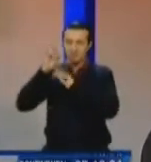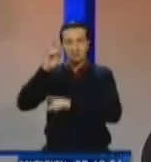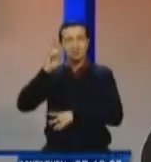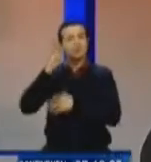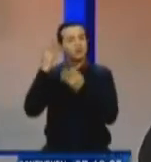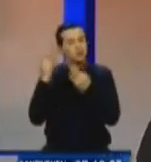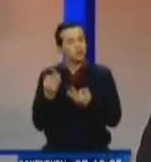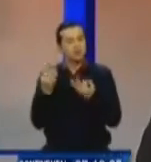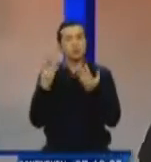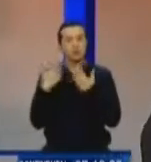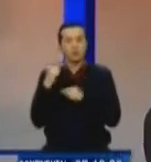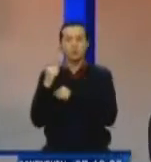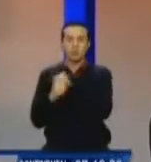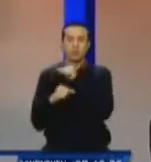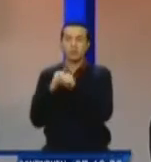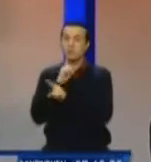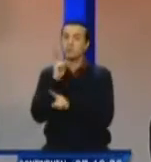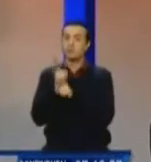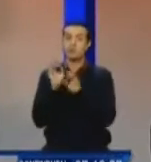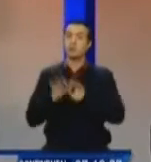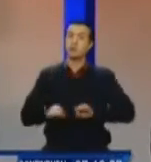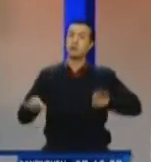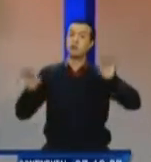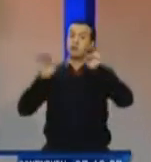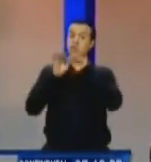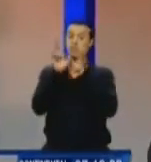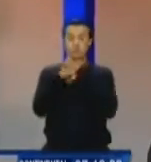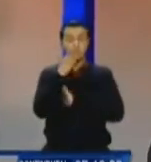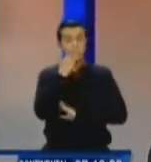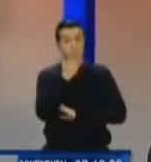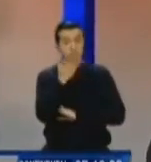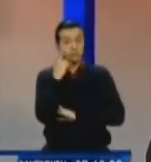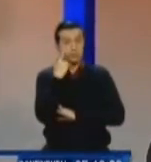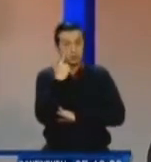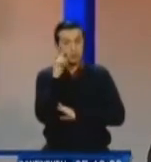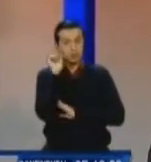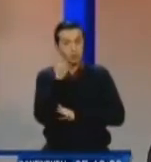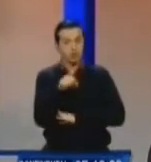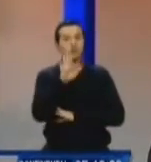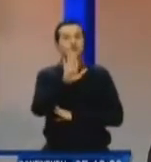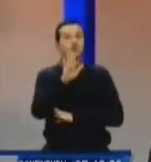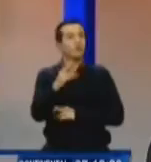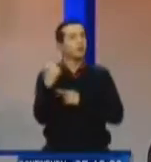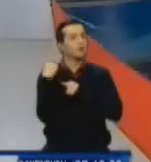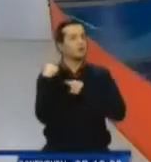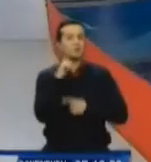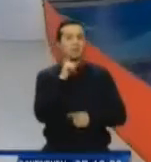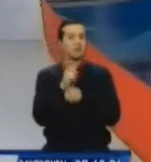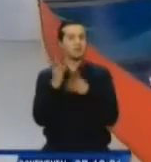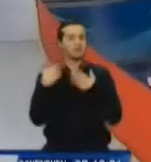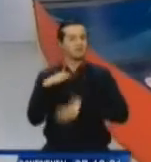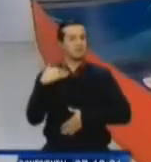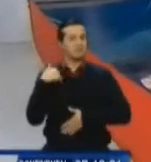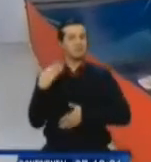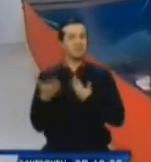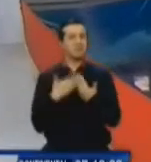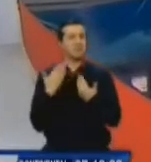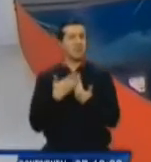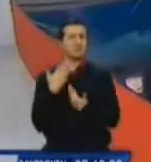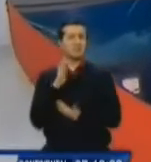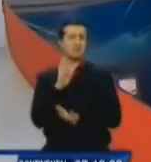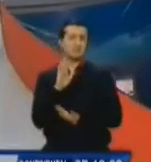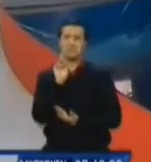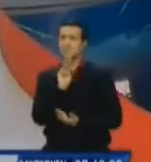entonces esto de que se va concretando pero lo importante es que la ciudadanía sepa que ahora tiene en sus manos del instrumento con su